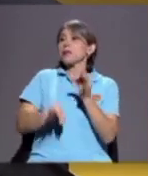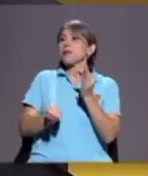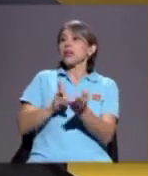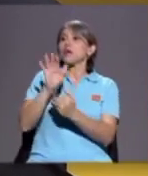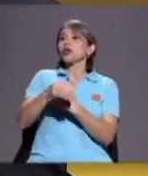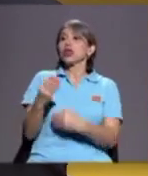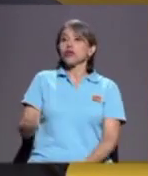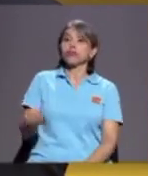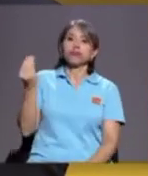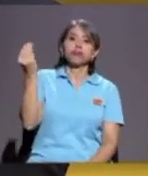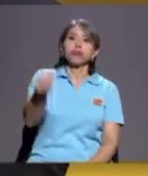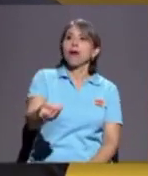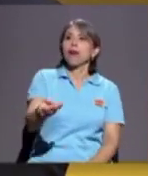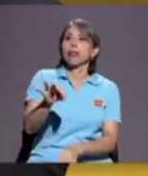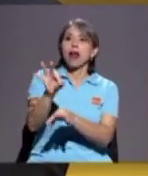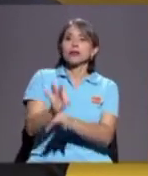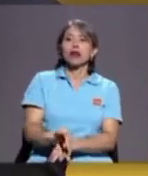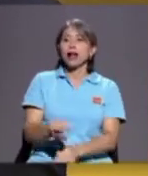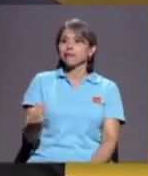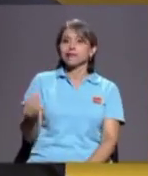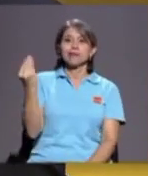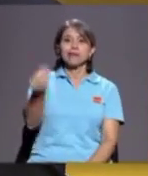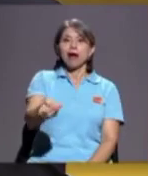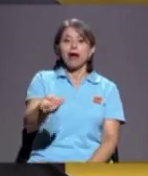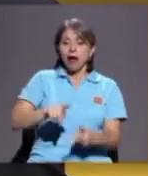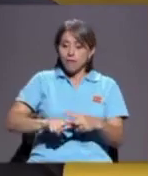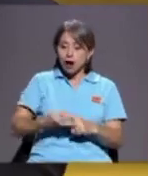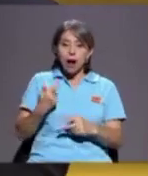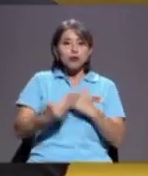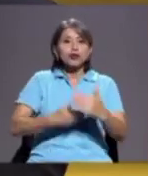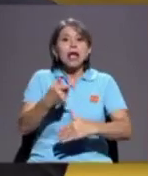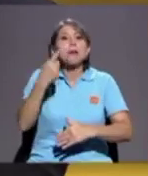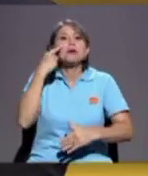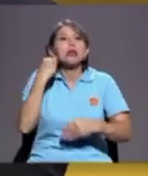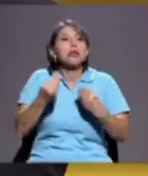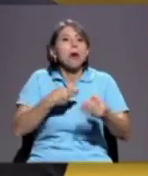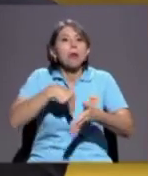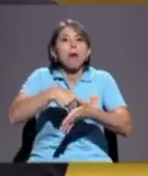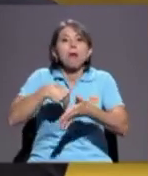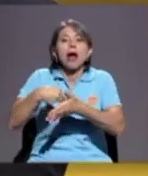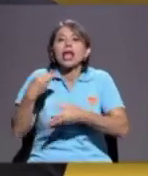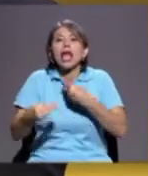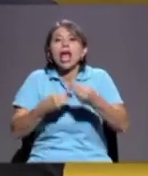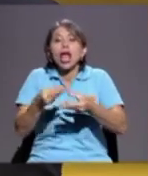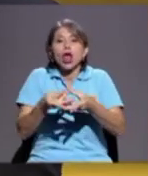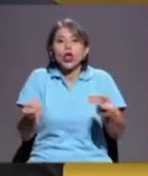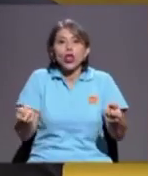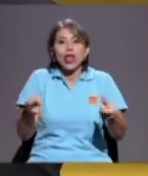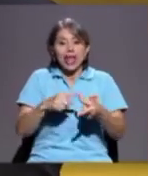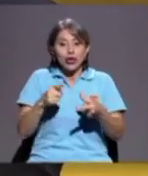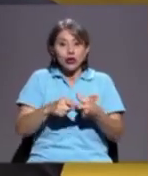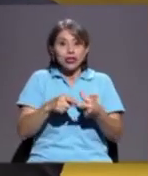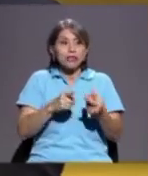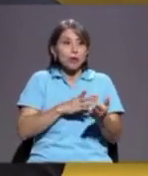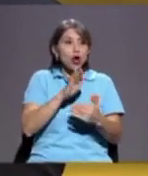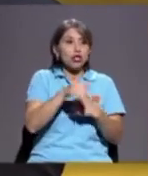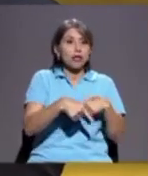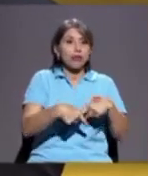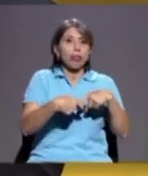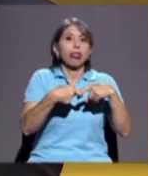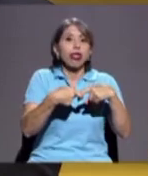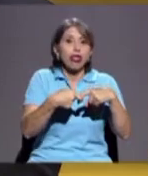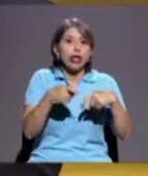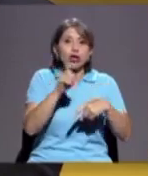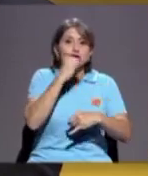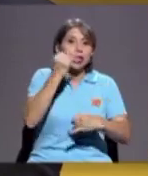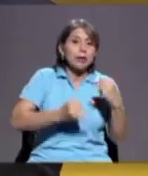a la usanza tradicional, ¿verdad? Arrancamos y ahí vamos viendo en el camino, ¿verdad? Y entonces el proyecto o no se termina o se termina más